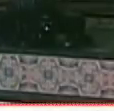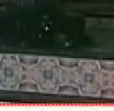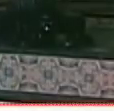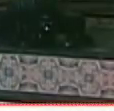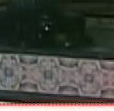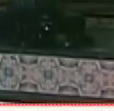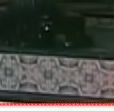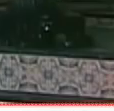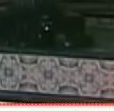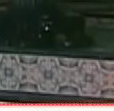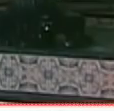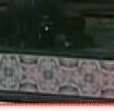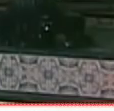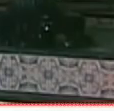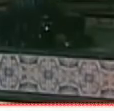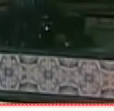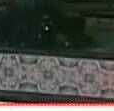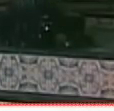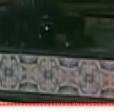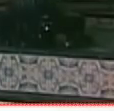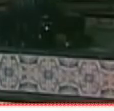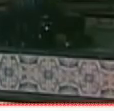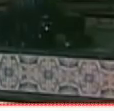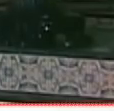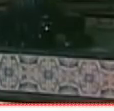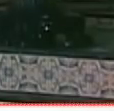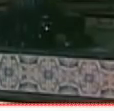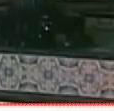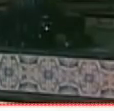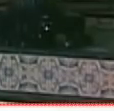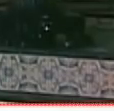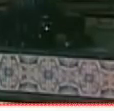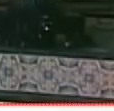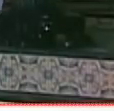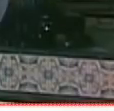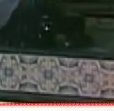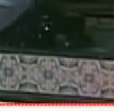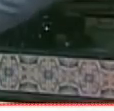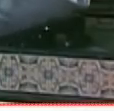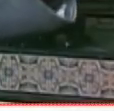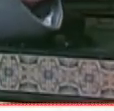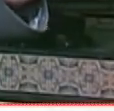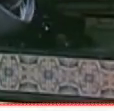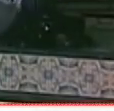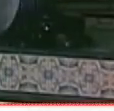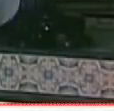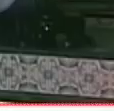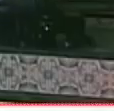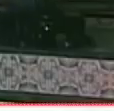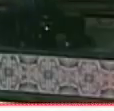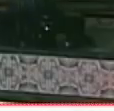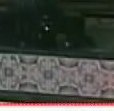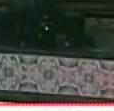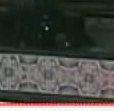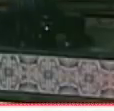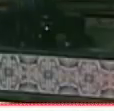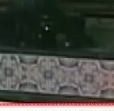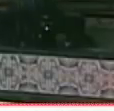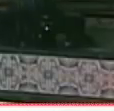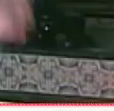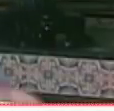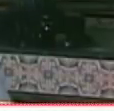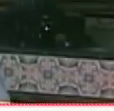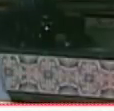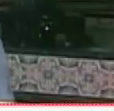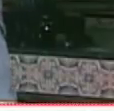Muy buenas noches a todo el pueblo de Venezuela. Pido permiso para retirarme el tapaboca y poder